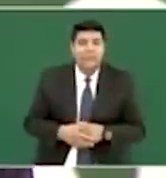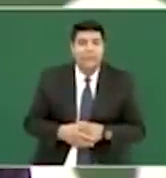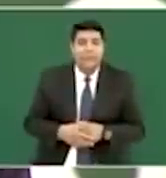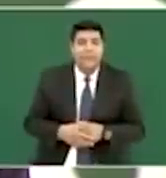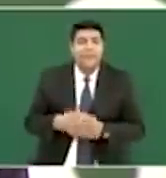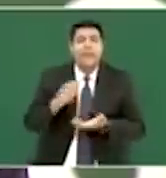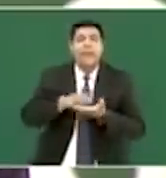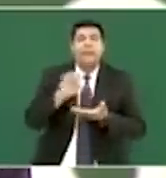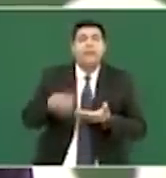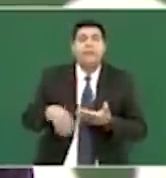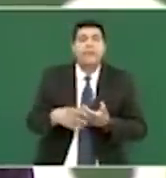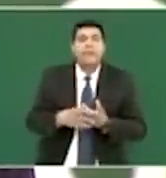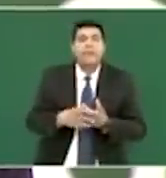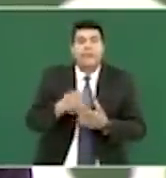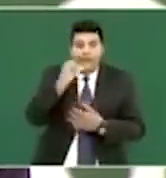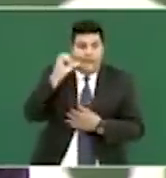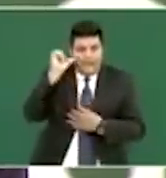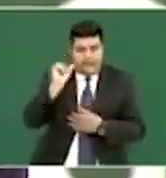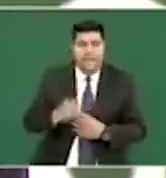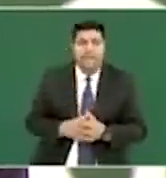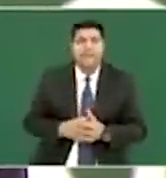Por ejemplo, ayer